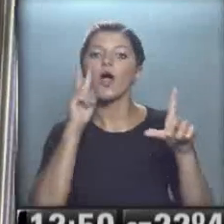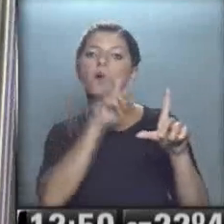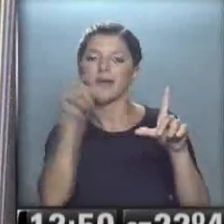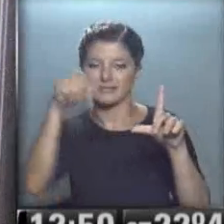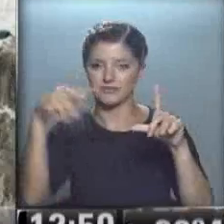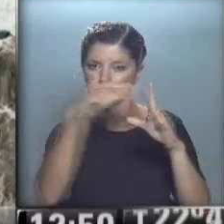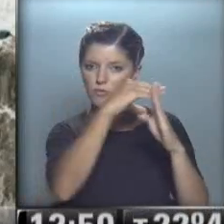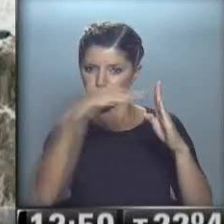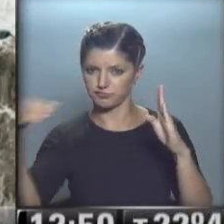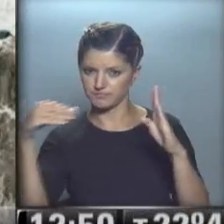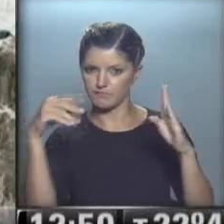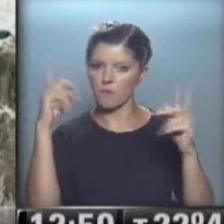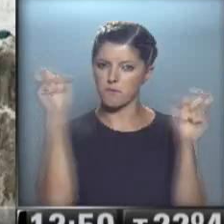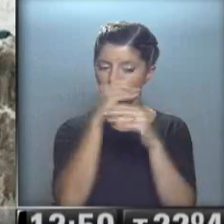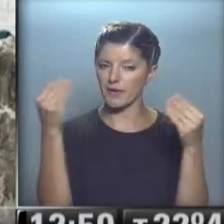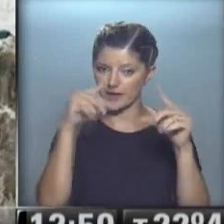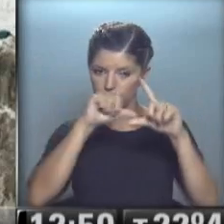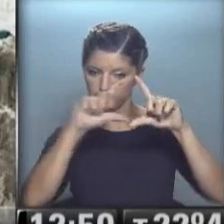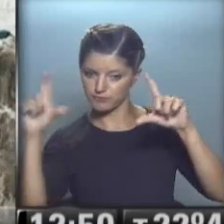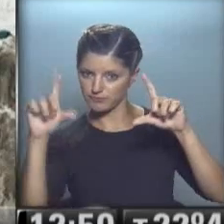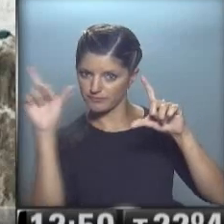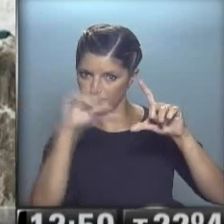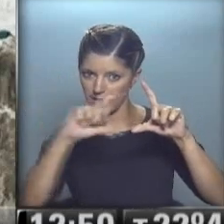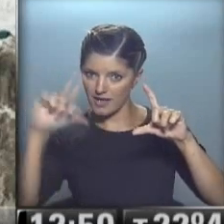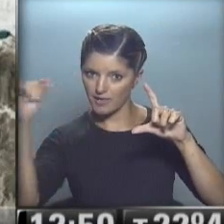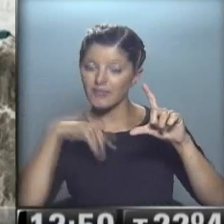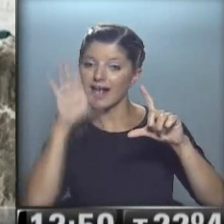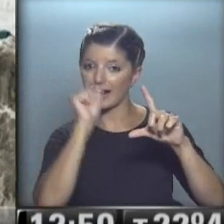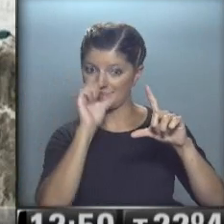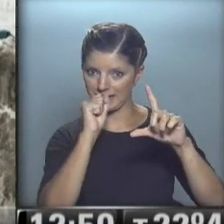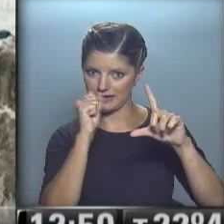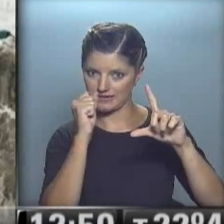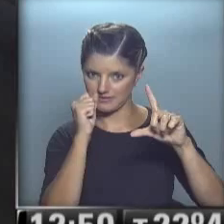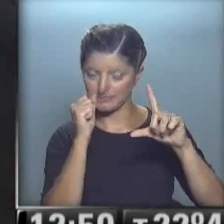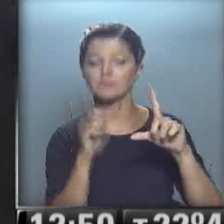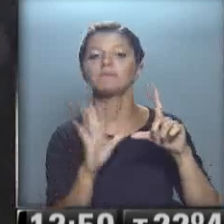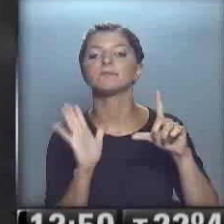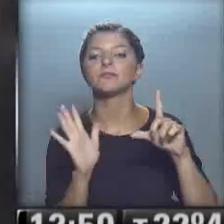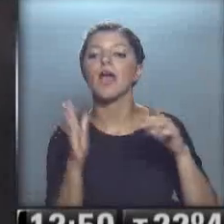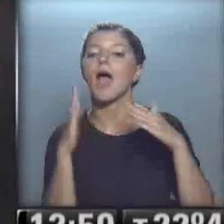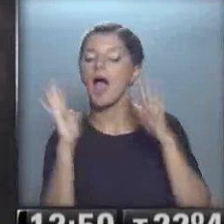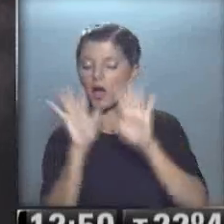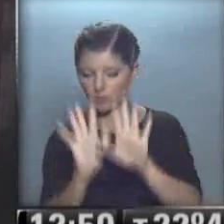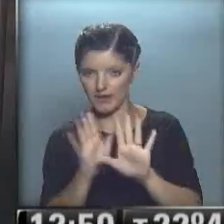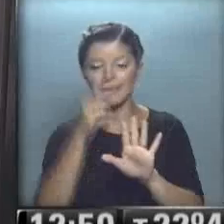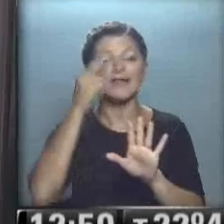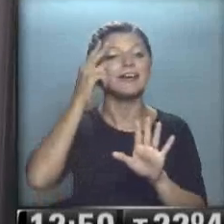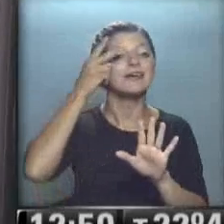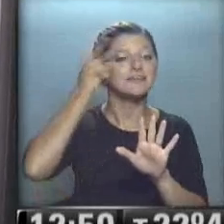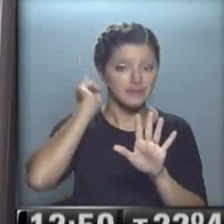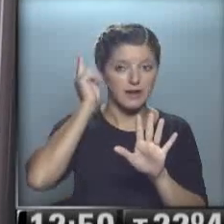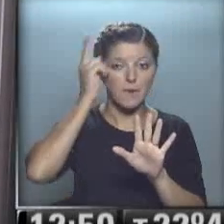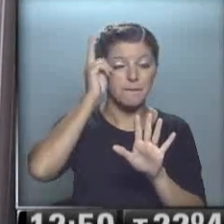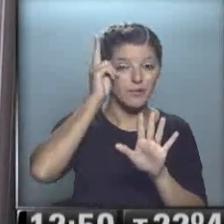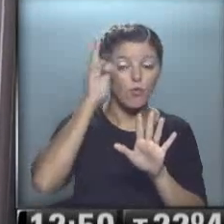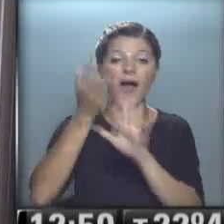disputa se ve muy clarito la línea de chile la línea de Perú ahora chile y Perú habían firmado un